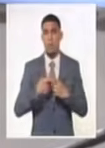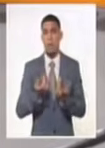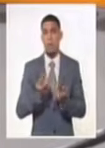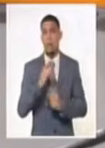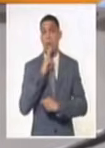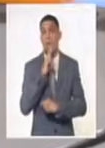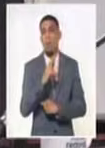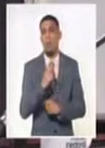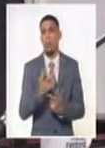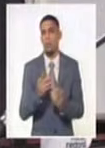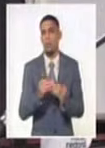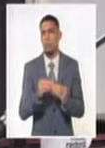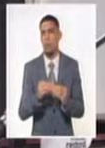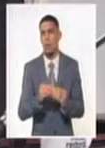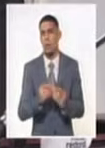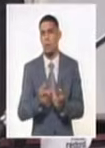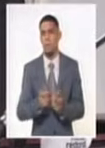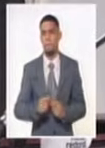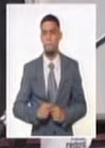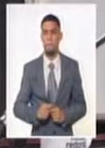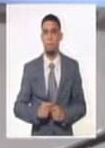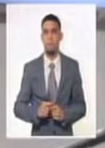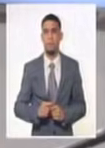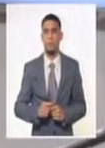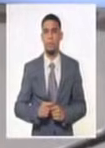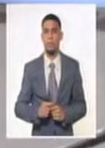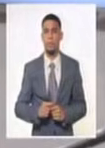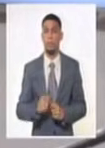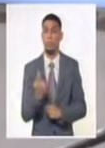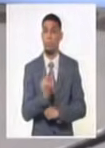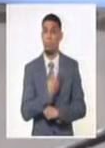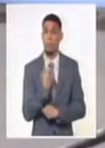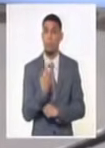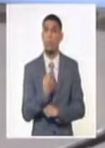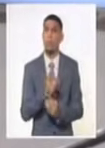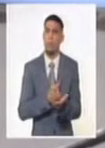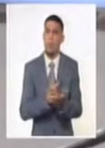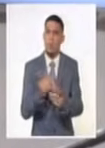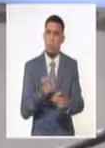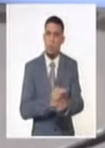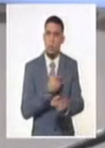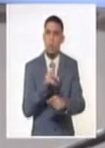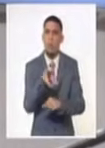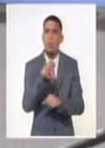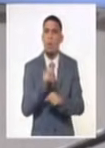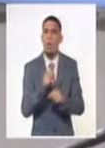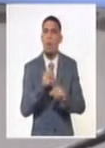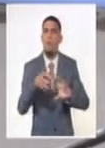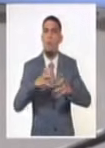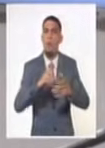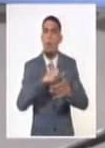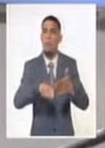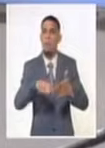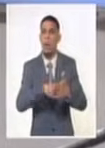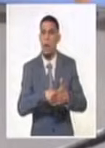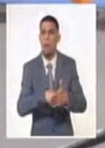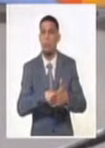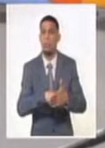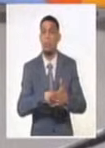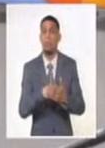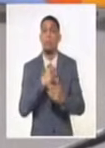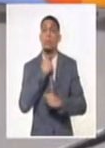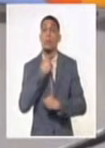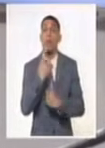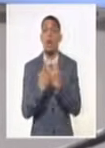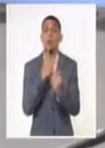educativa con tanta participación como ahora. Y entonces hemos encontrado nuevos caminos, con nuevos actores a veces. Hay trabajadores de